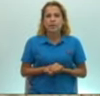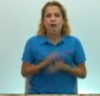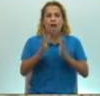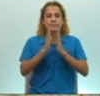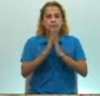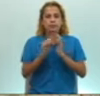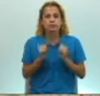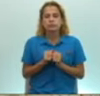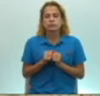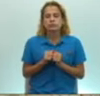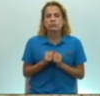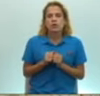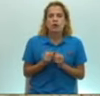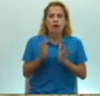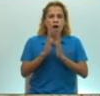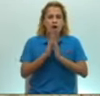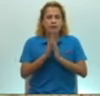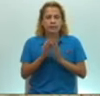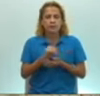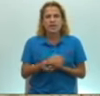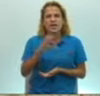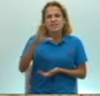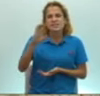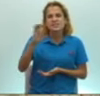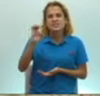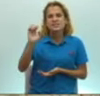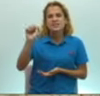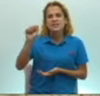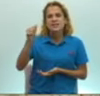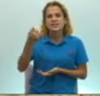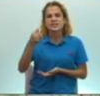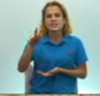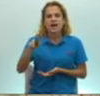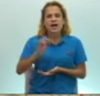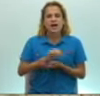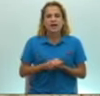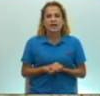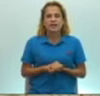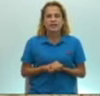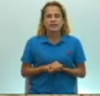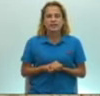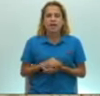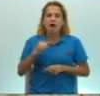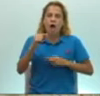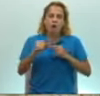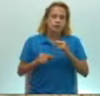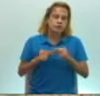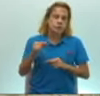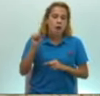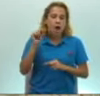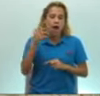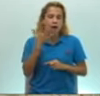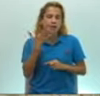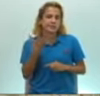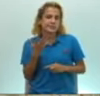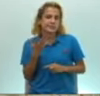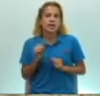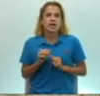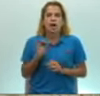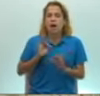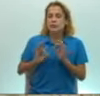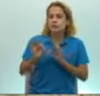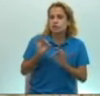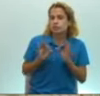En el plano espiritual estableció el culto a Julio César, dándole continuidad precisamente a lo que